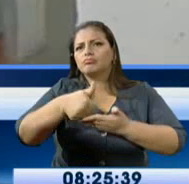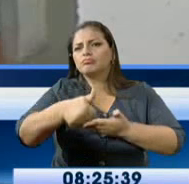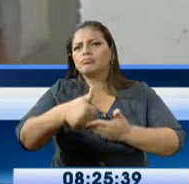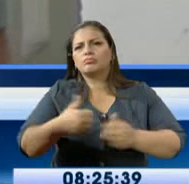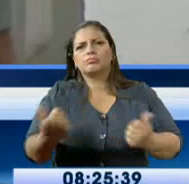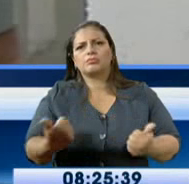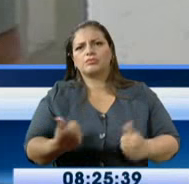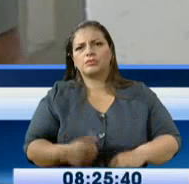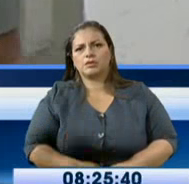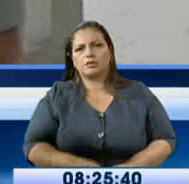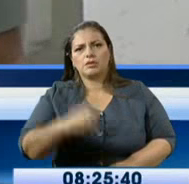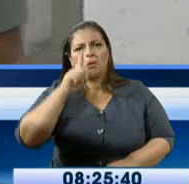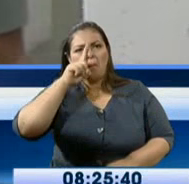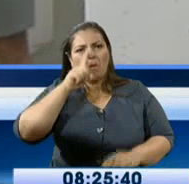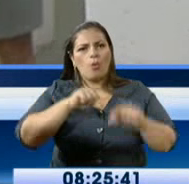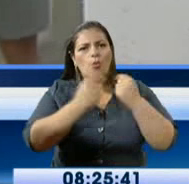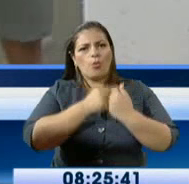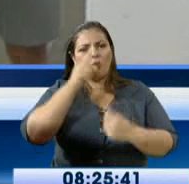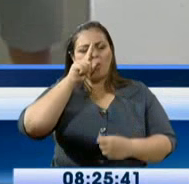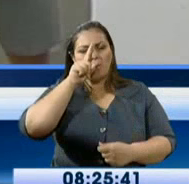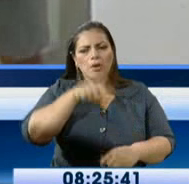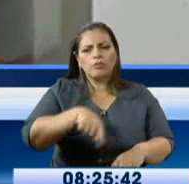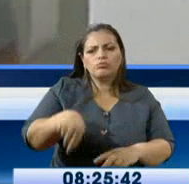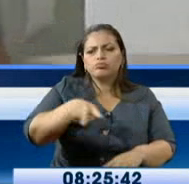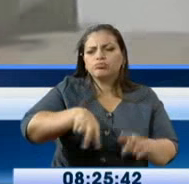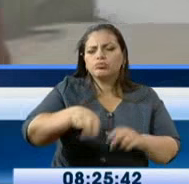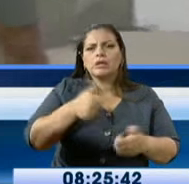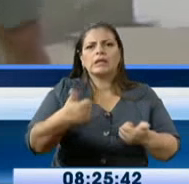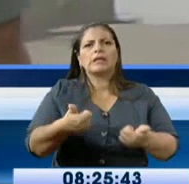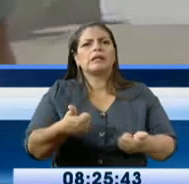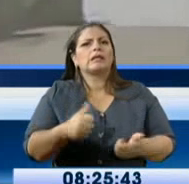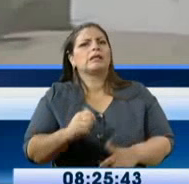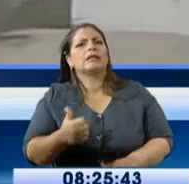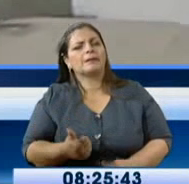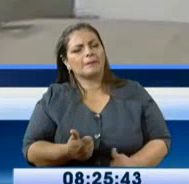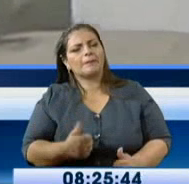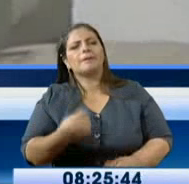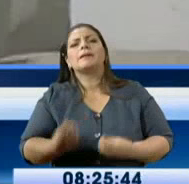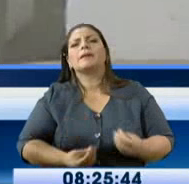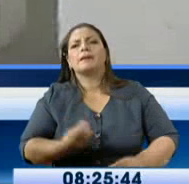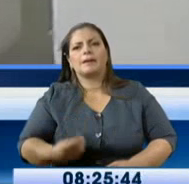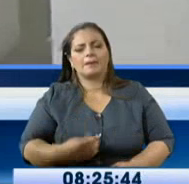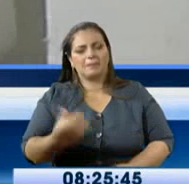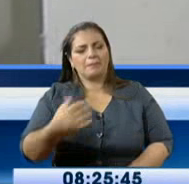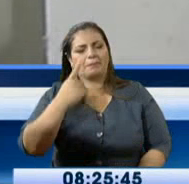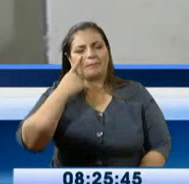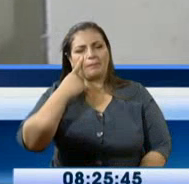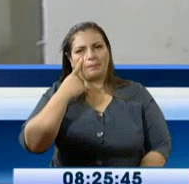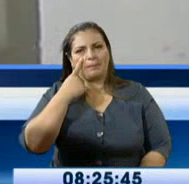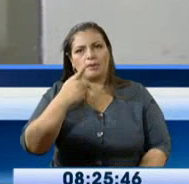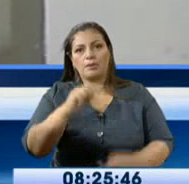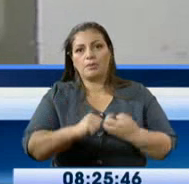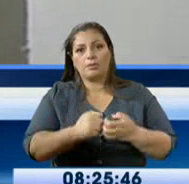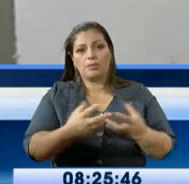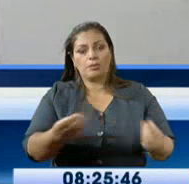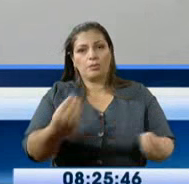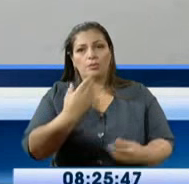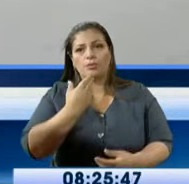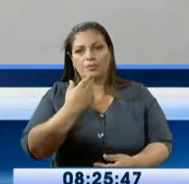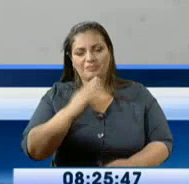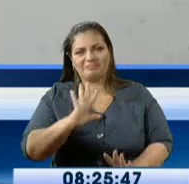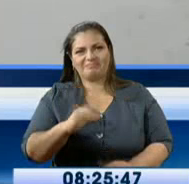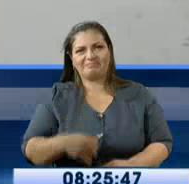es lo que encuentran, cuál es el problema, y a ver si de una vez queda solucionado, qué es lo que nosotros permanentemente buscamos, la solución a los problemas de la comunidad.